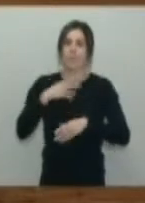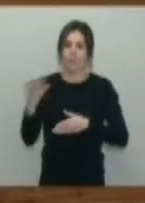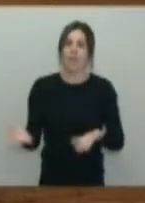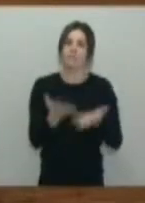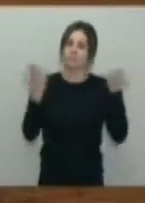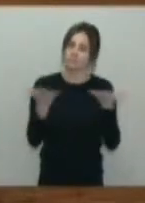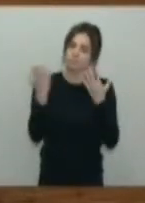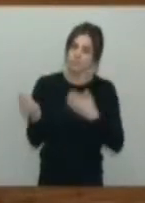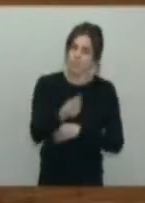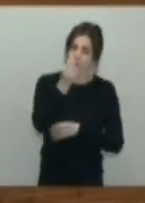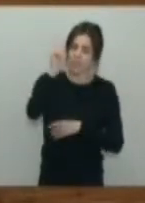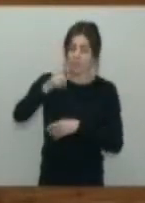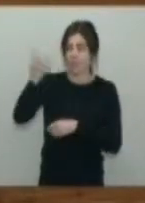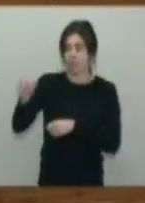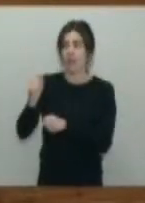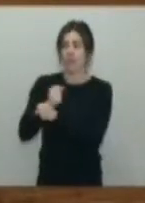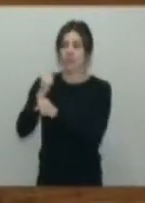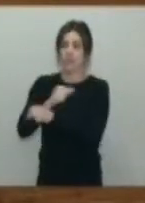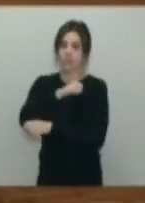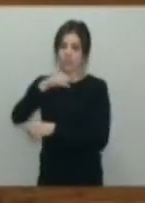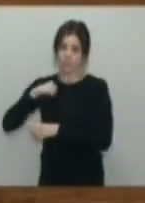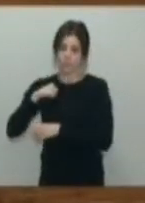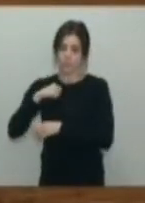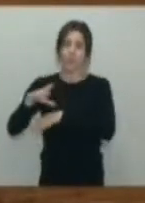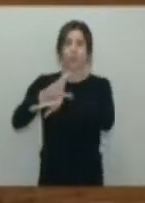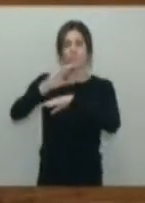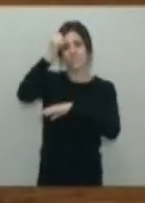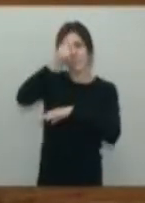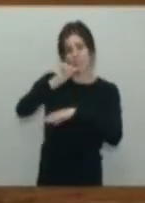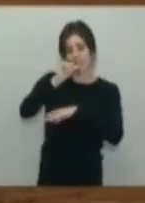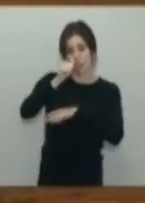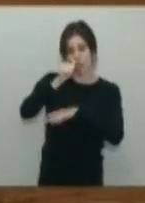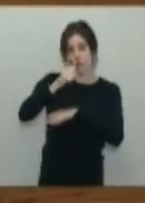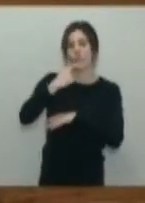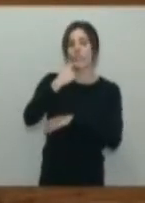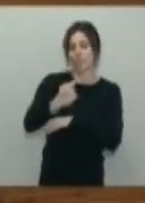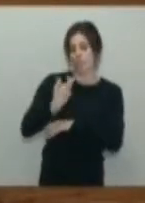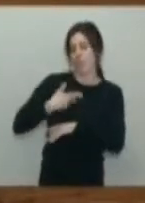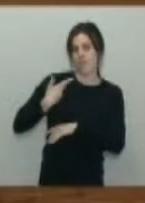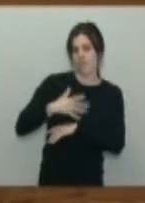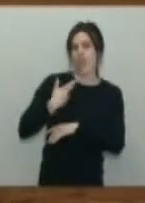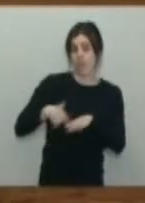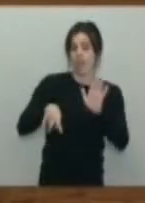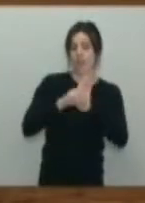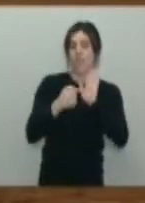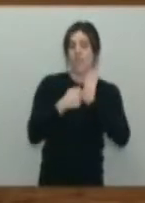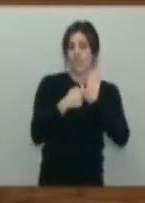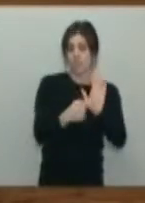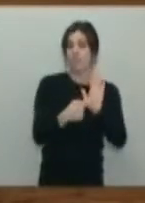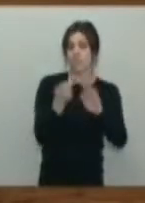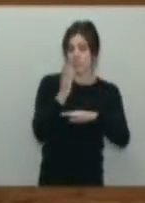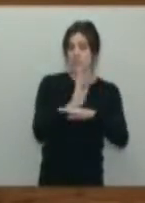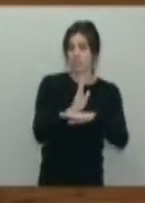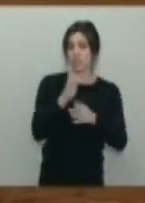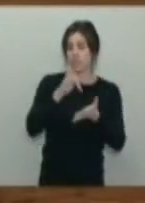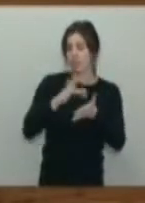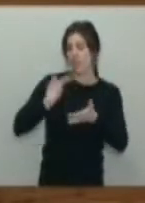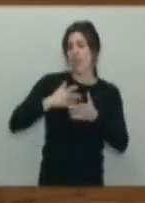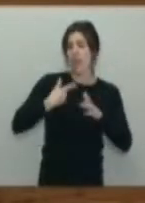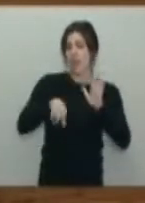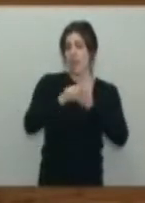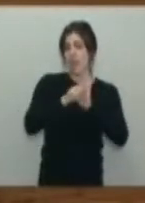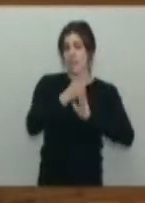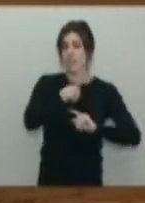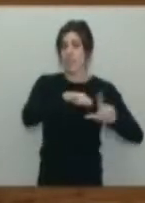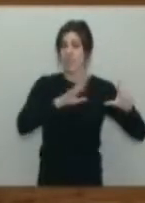Economía ya nos anunció que iban a presentar esta ley en cuanto estuviera aprobada la ley nacional. Y